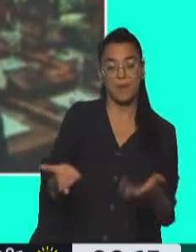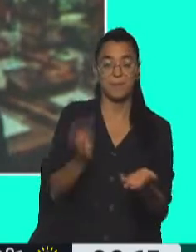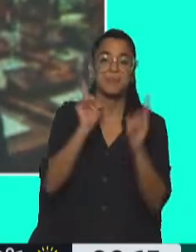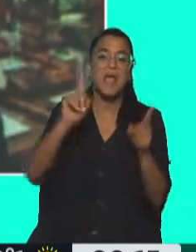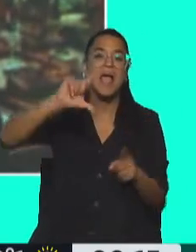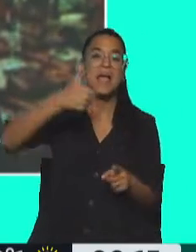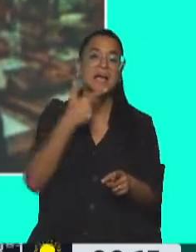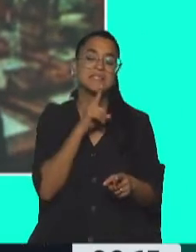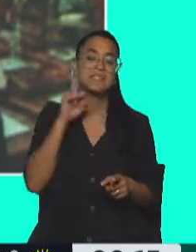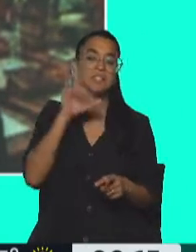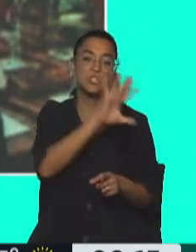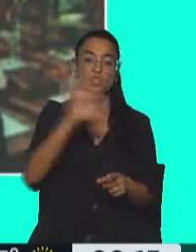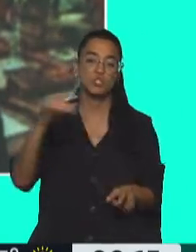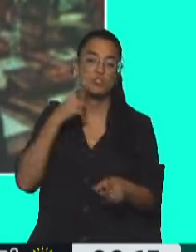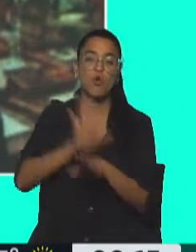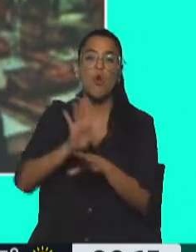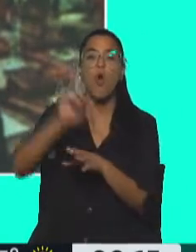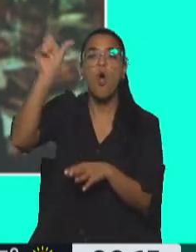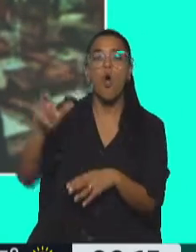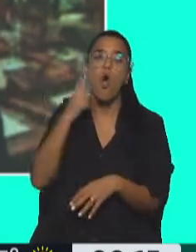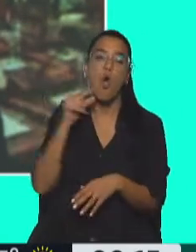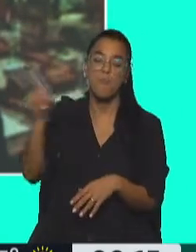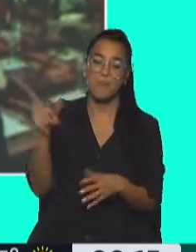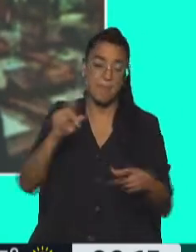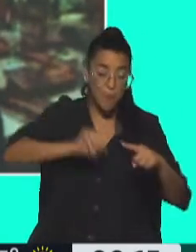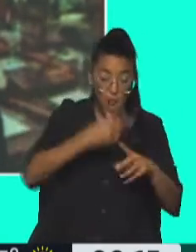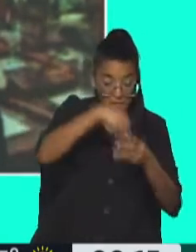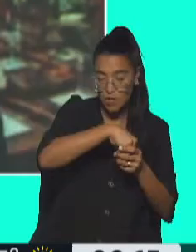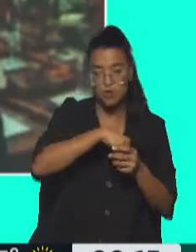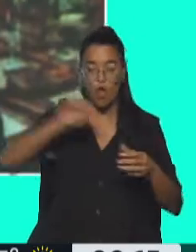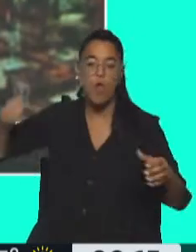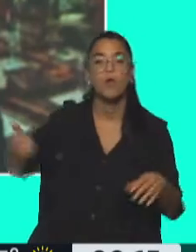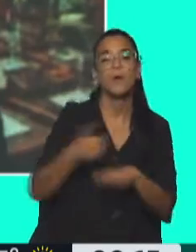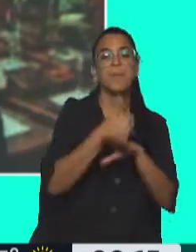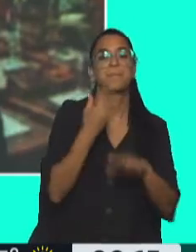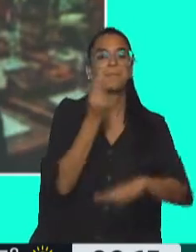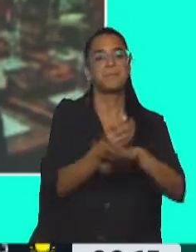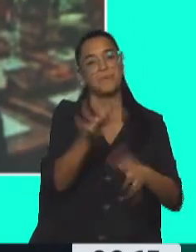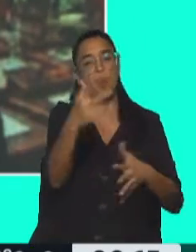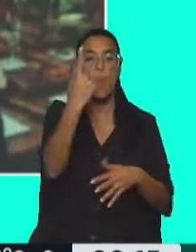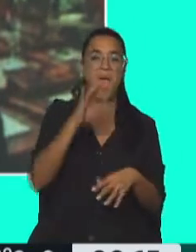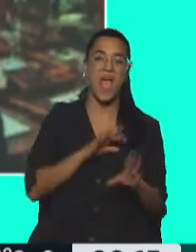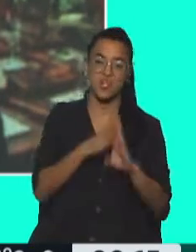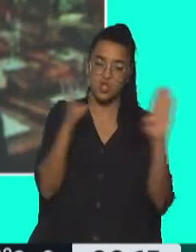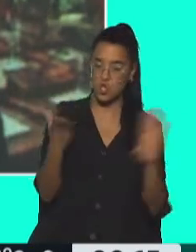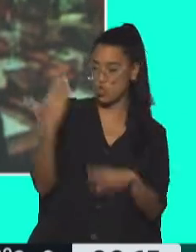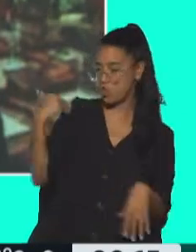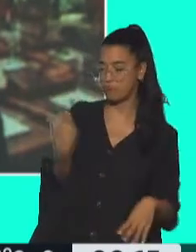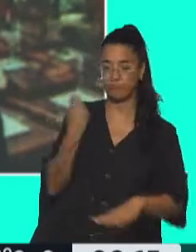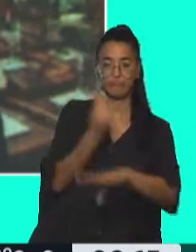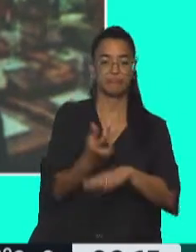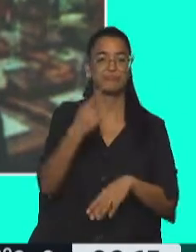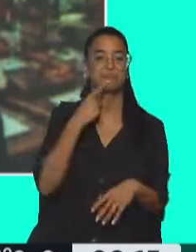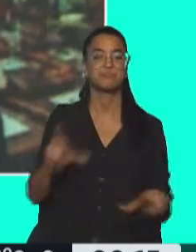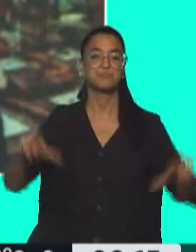Es un outsider, como se le dice, un hombre fuera de la política en Perú que llega a la presidencia hace algo más de un año. Con una